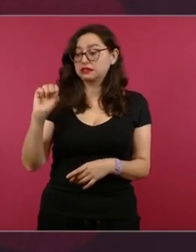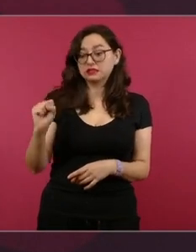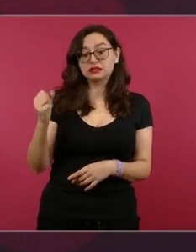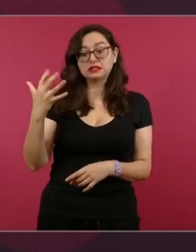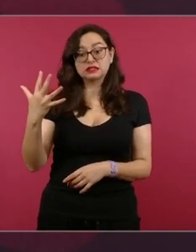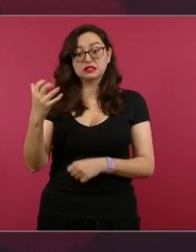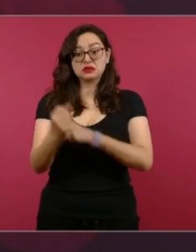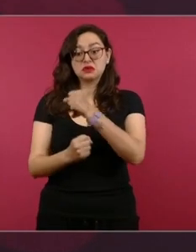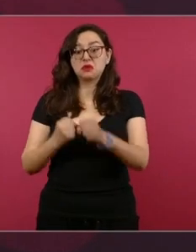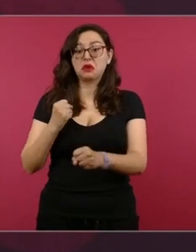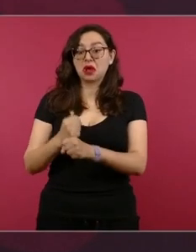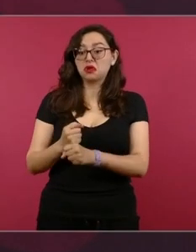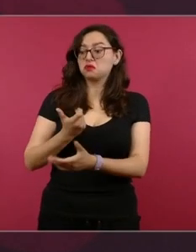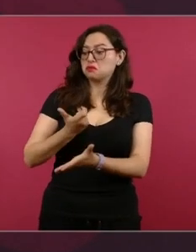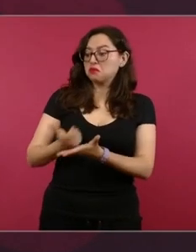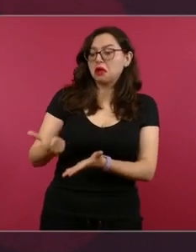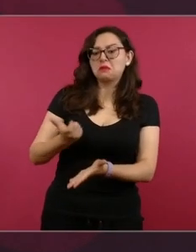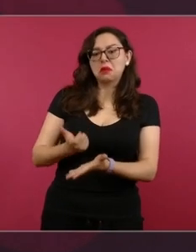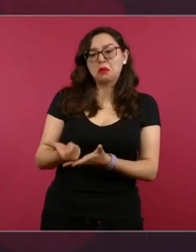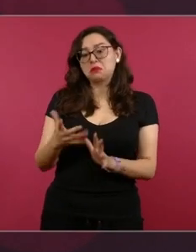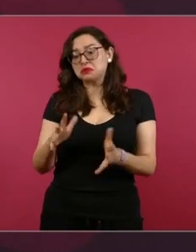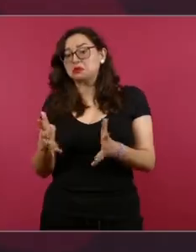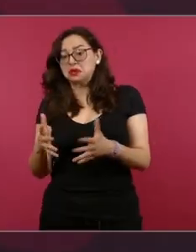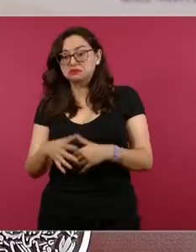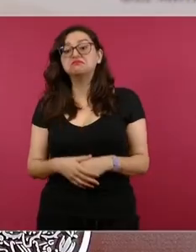están recibiendo 3,000 pesos mensuales.